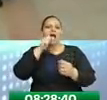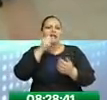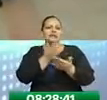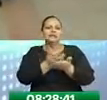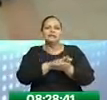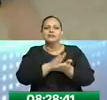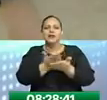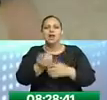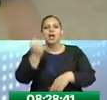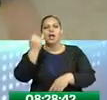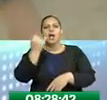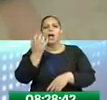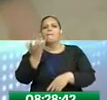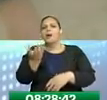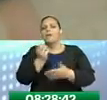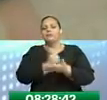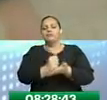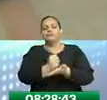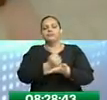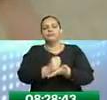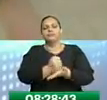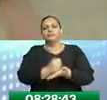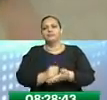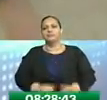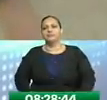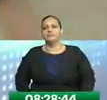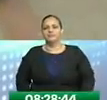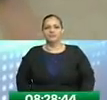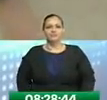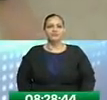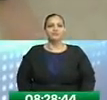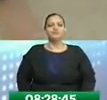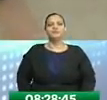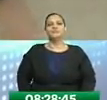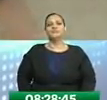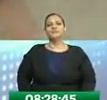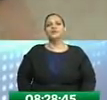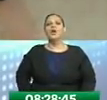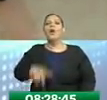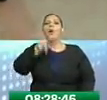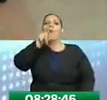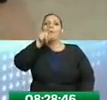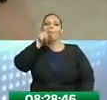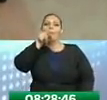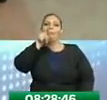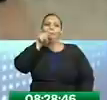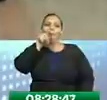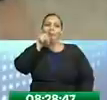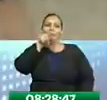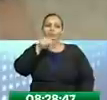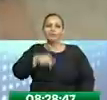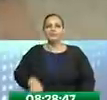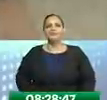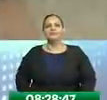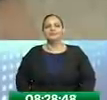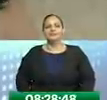puré. Qué rico. Puede ser un seco de pollo o seco de gallina. Qué rico. Seco de gallina.